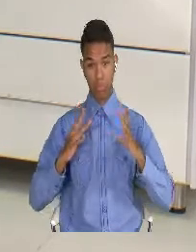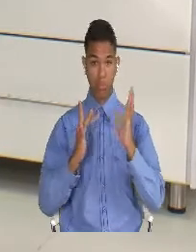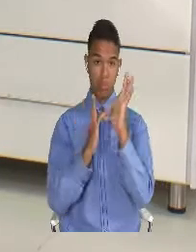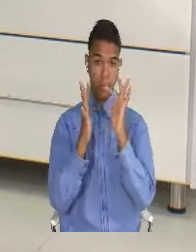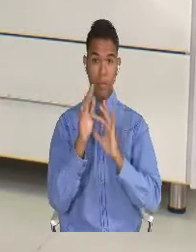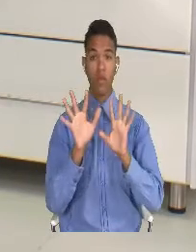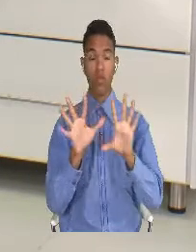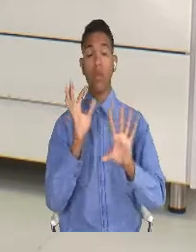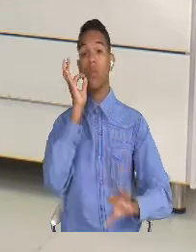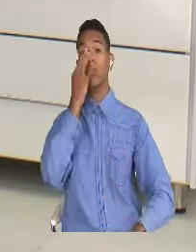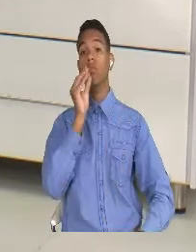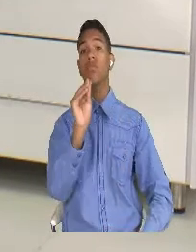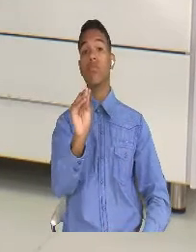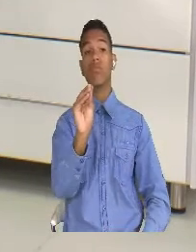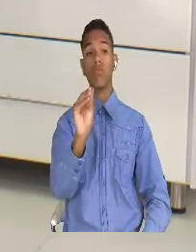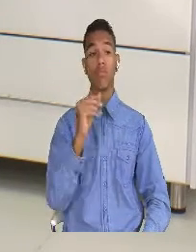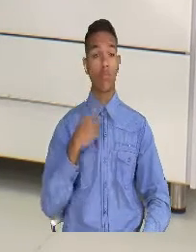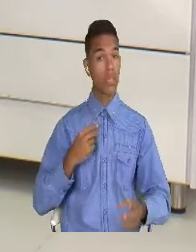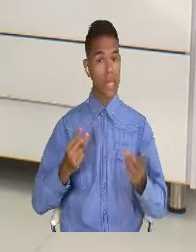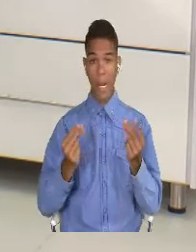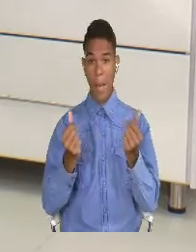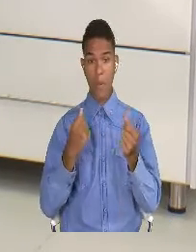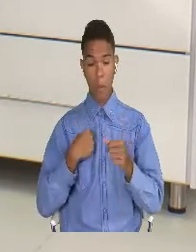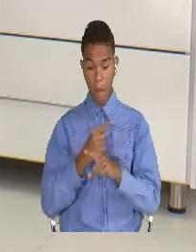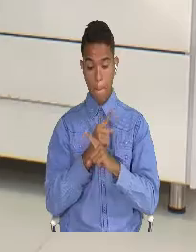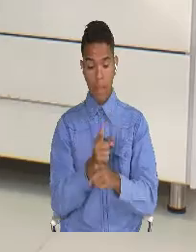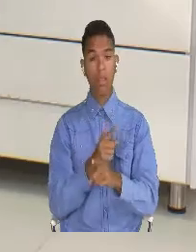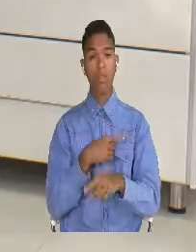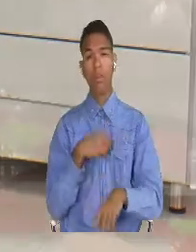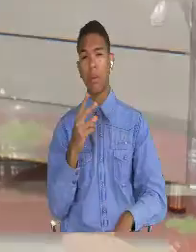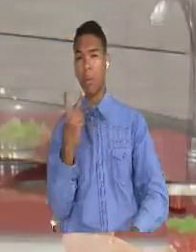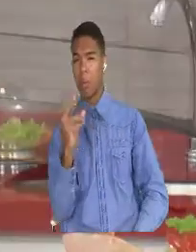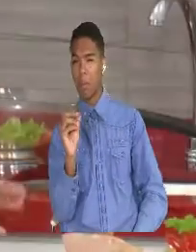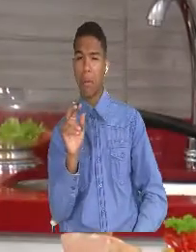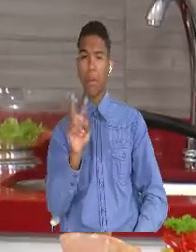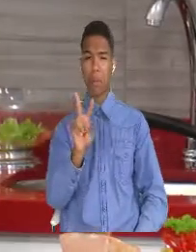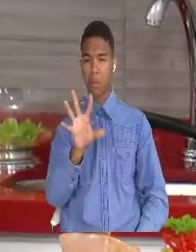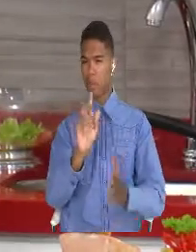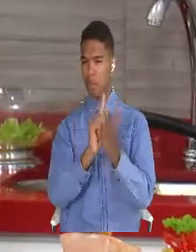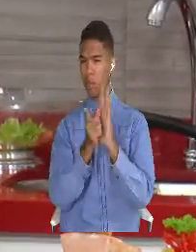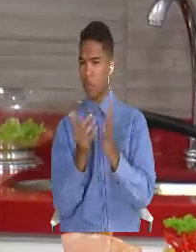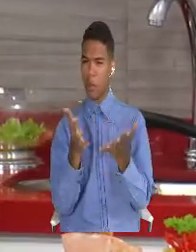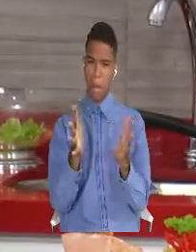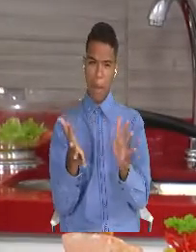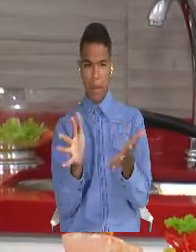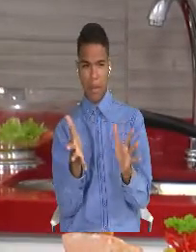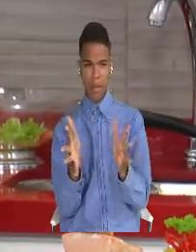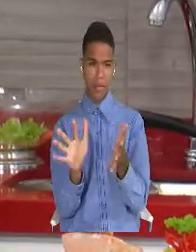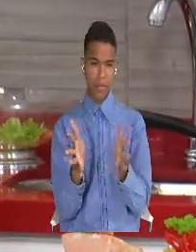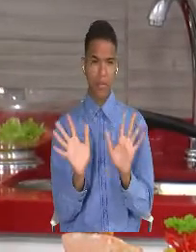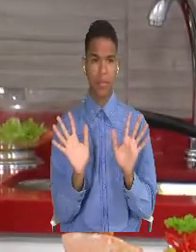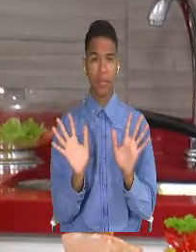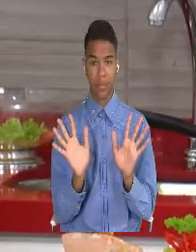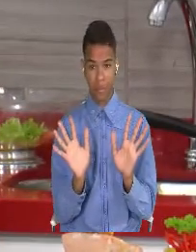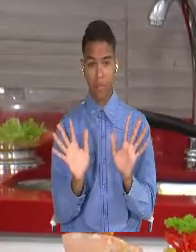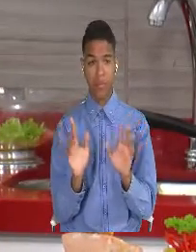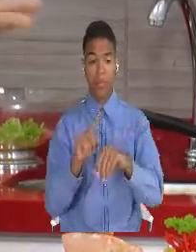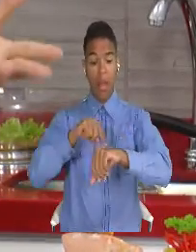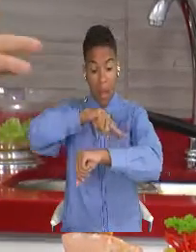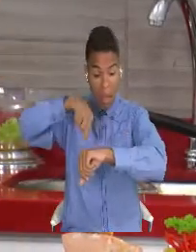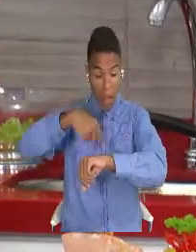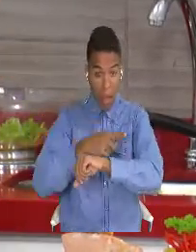Un plato rápido, si vieron demoré 20, 25 minutos montándolo y no se van a demorar mucho,